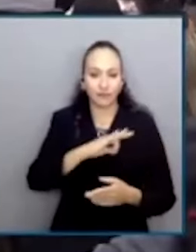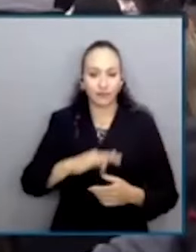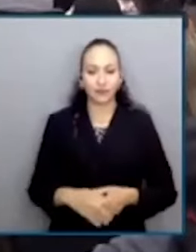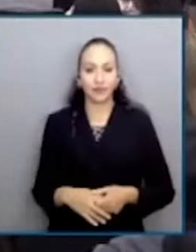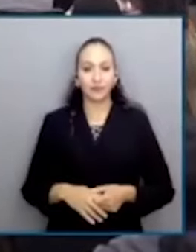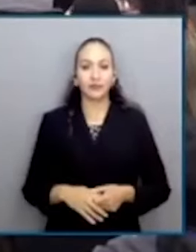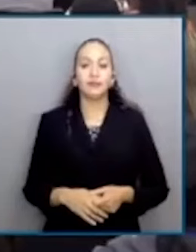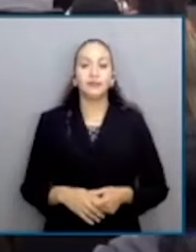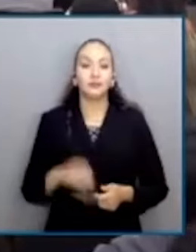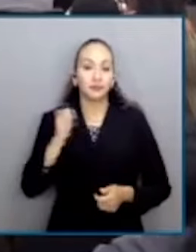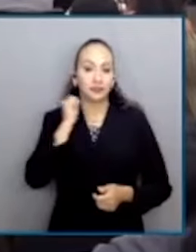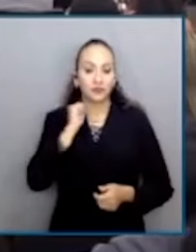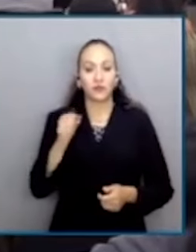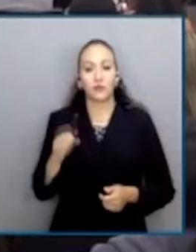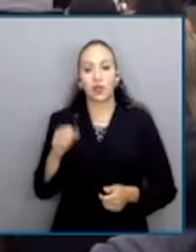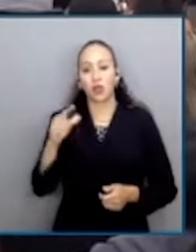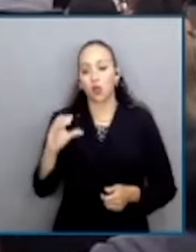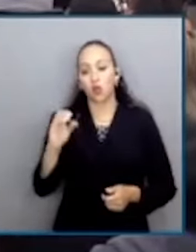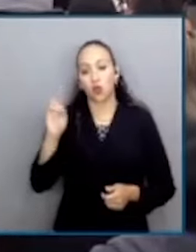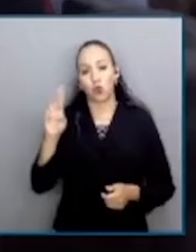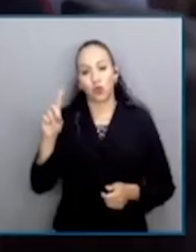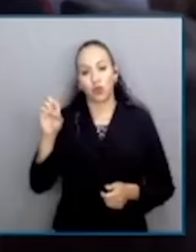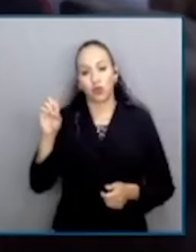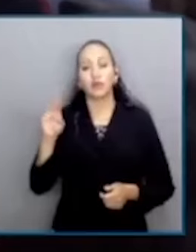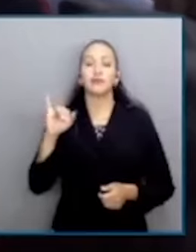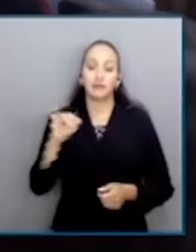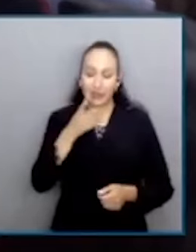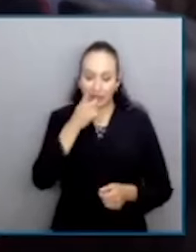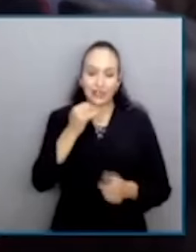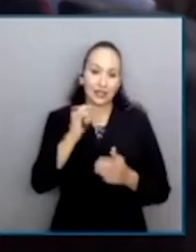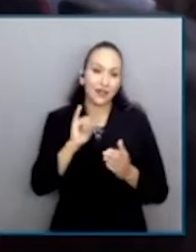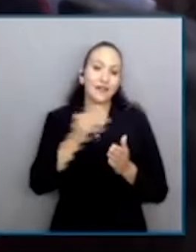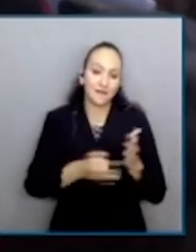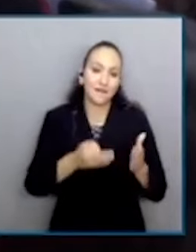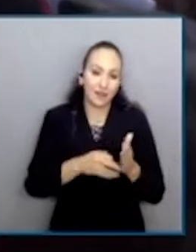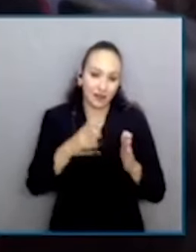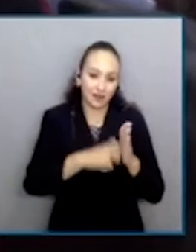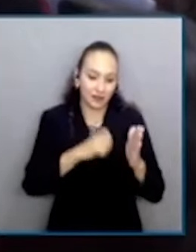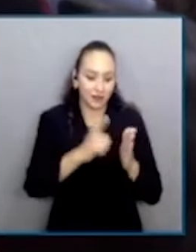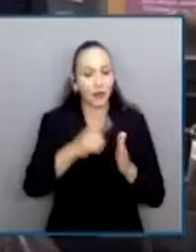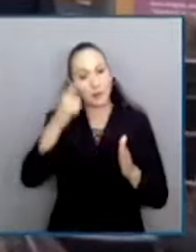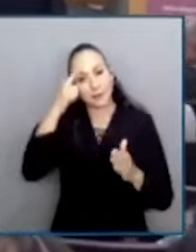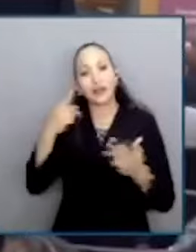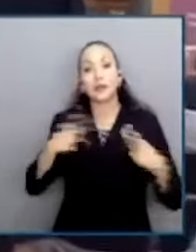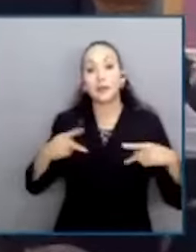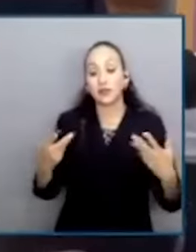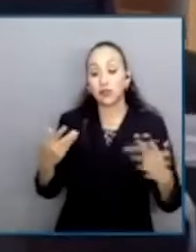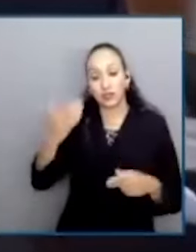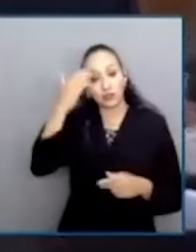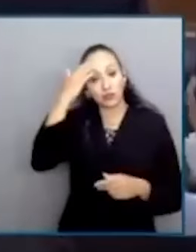Sánchez Cordero aseguró que sí hace falta una reforma al Poder Judicial para acercar la justicia a las personas y para